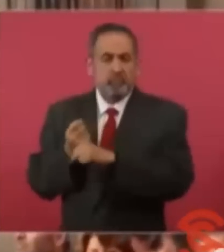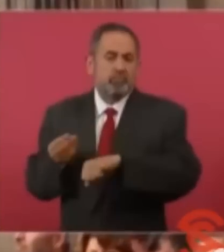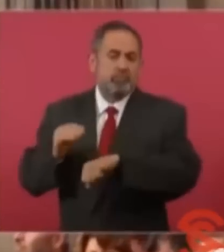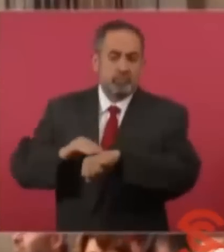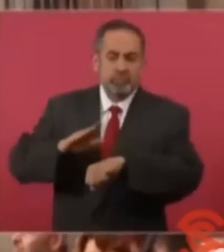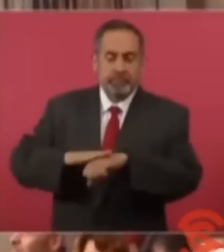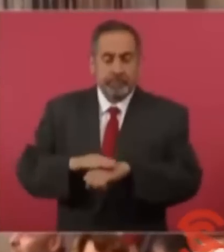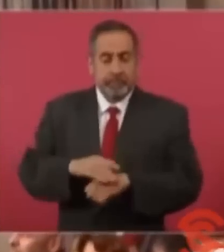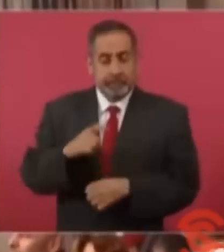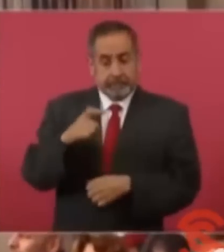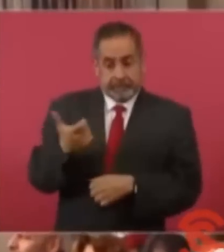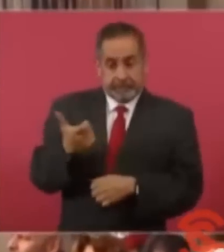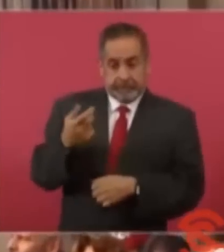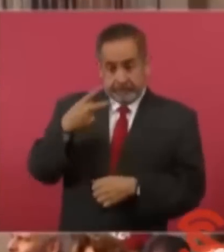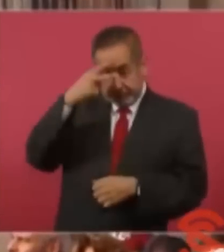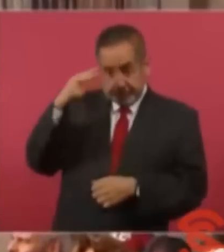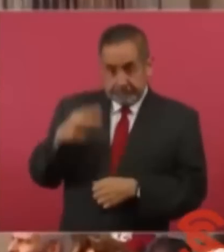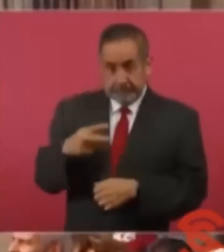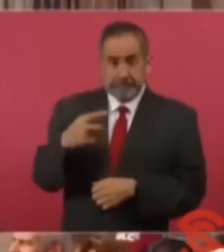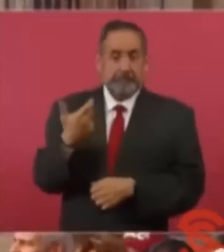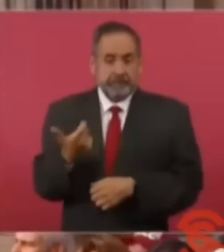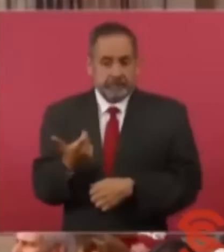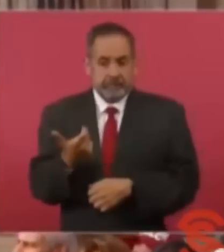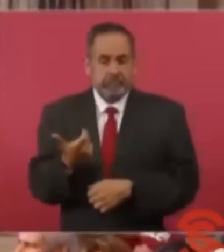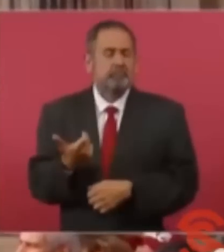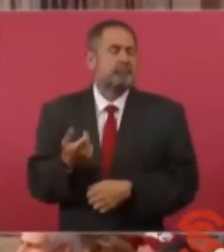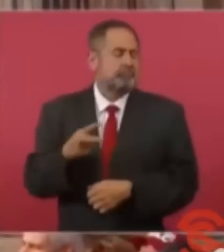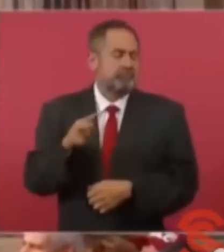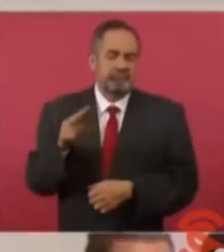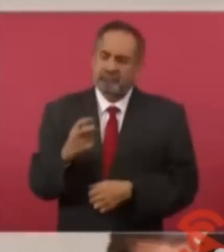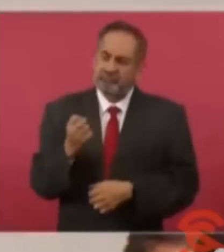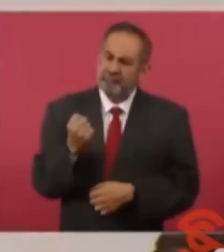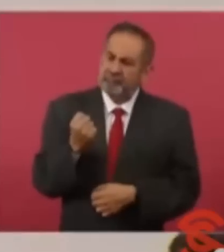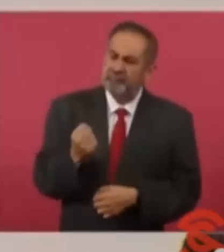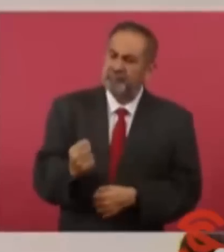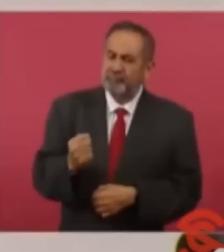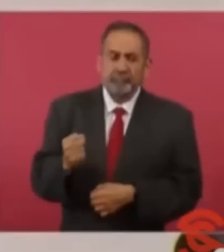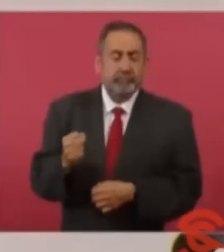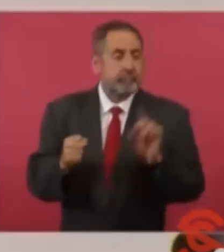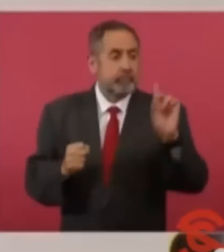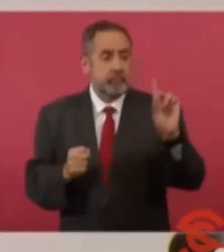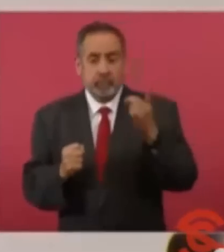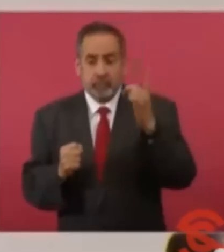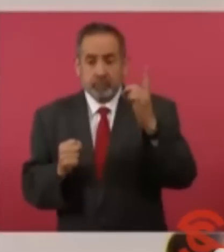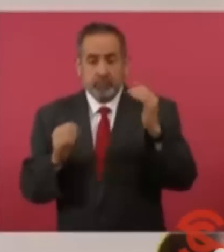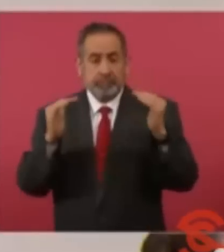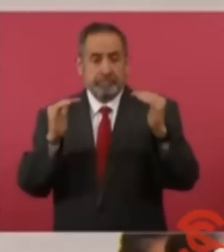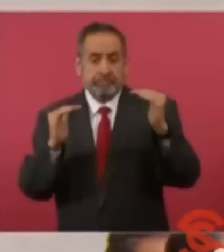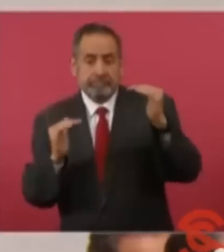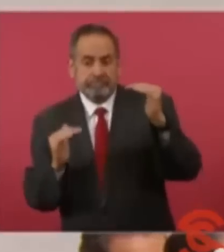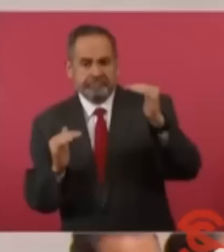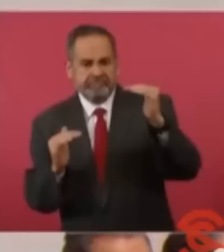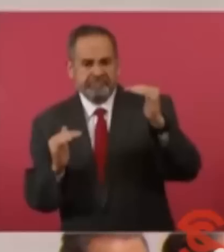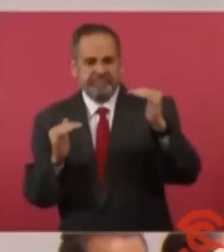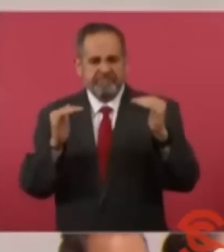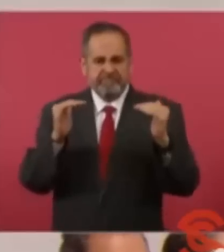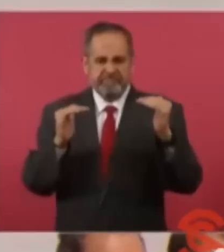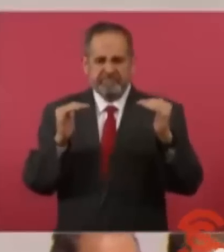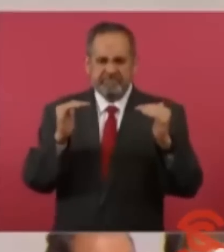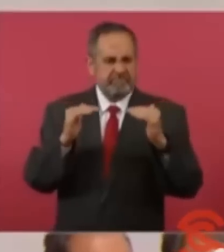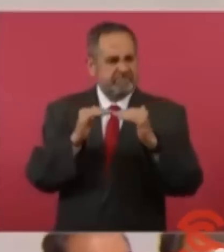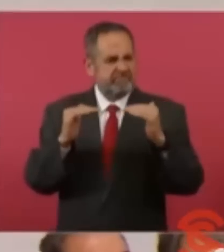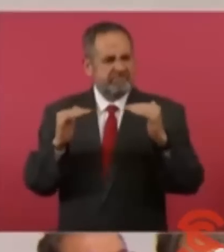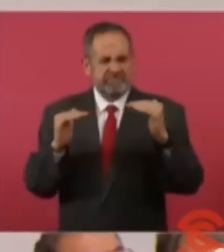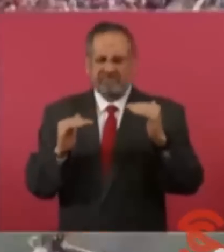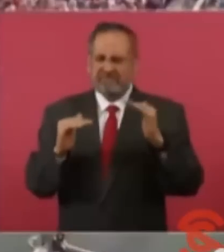peso es la moneda que más se ha fortalecido en el mundo con relación al